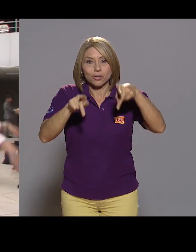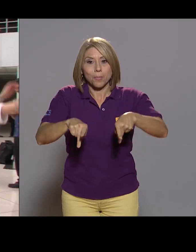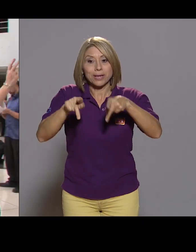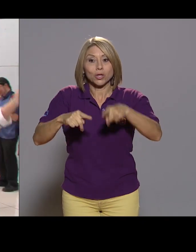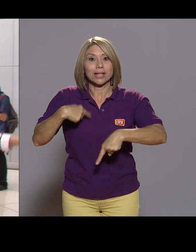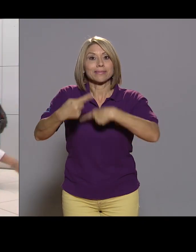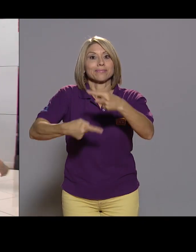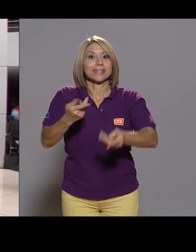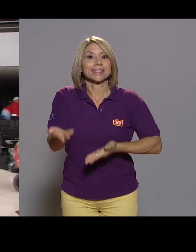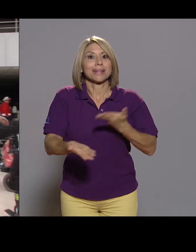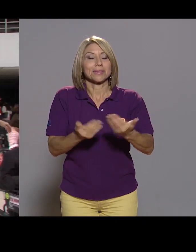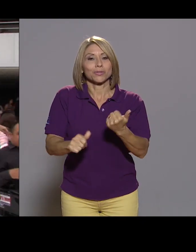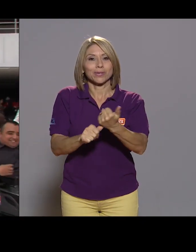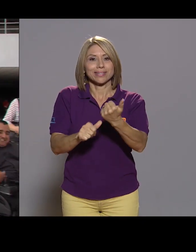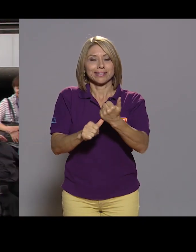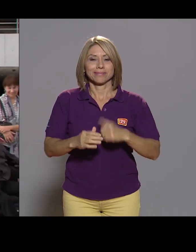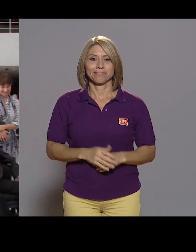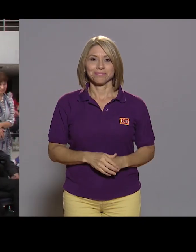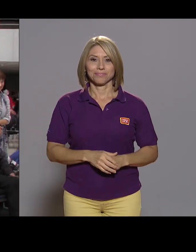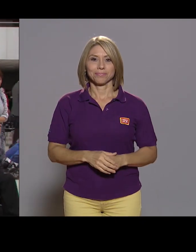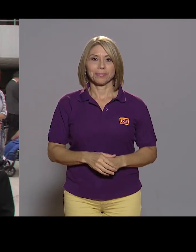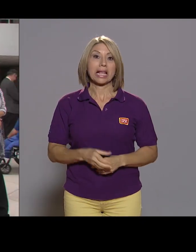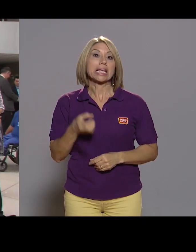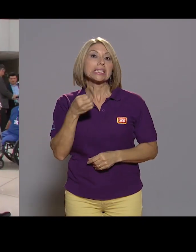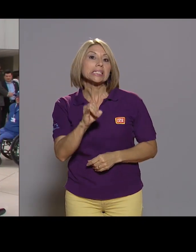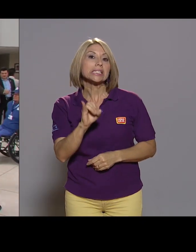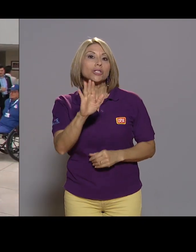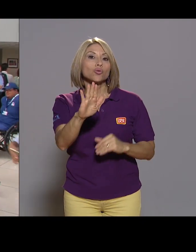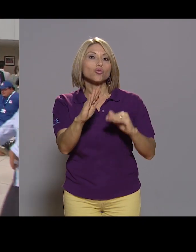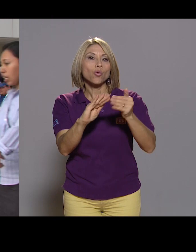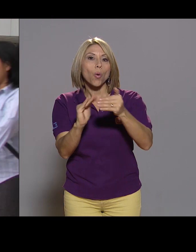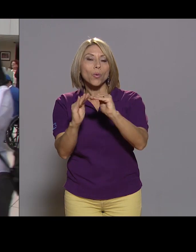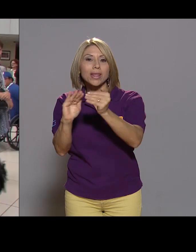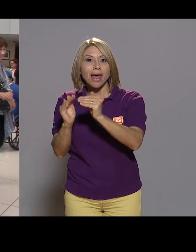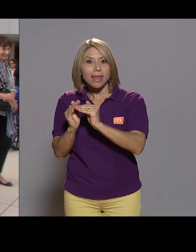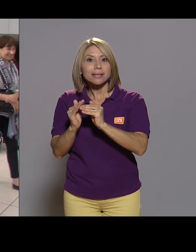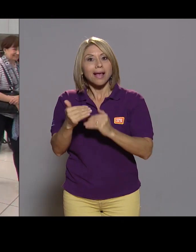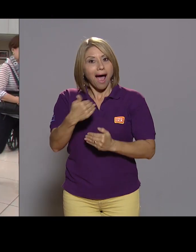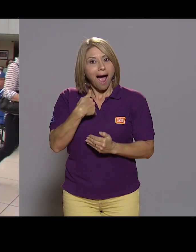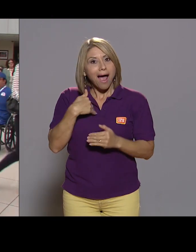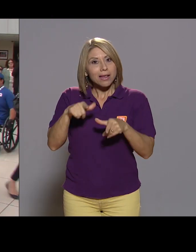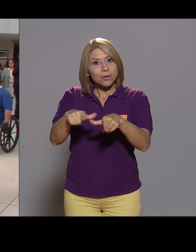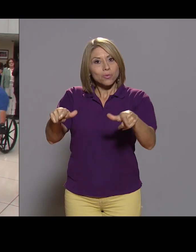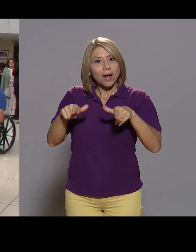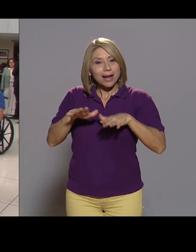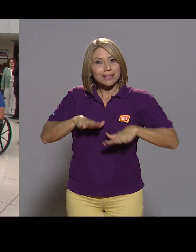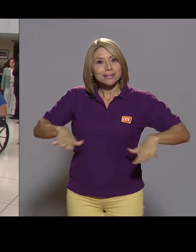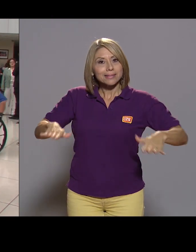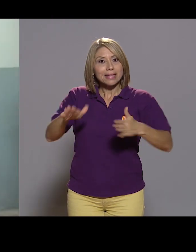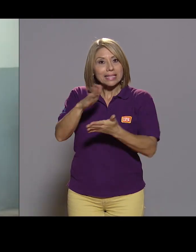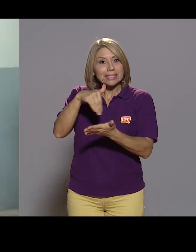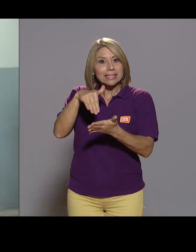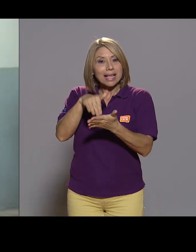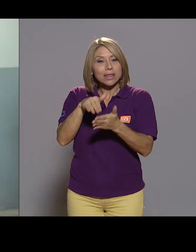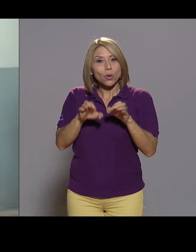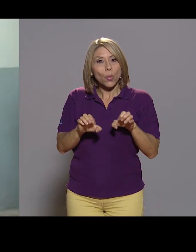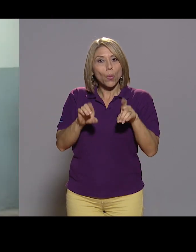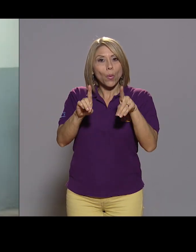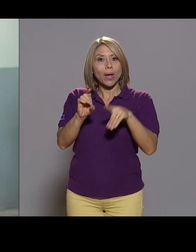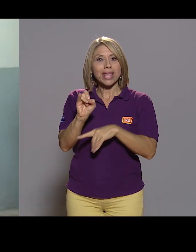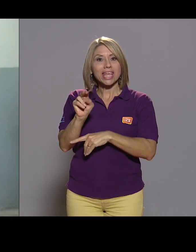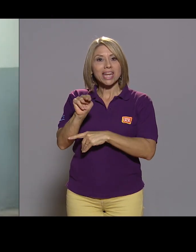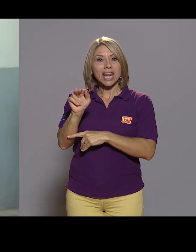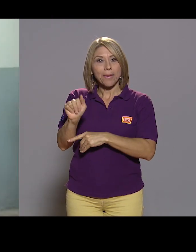desempeñarán este servicio. Y si en sus comunidades hay centros de formación de Lina y también